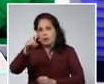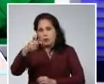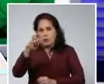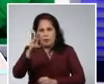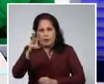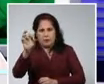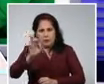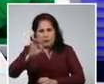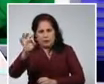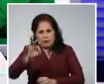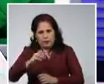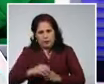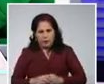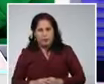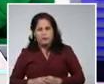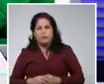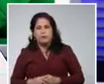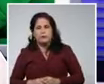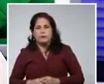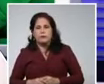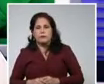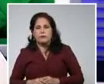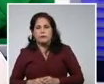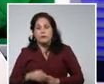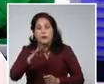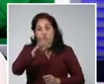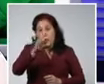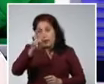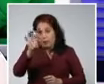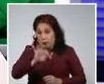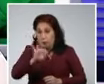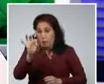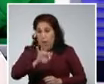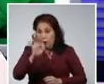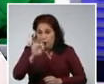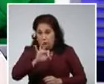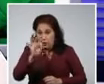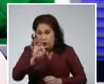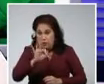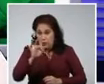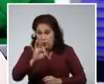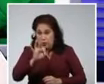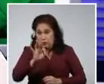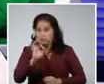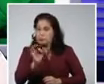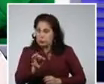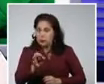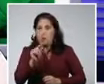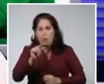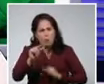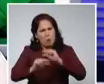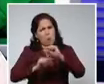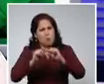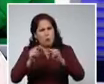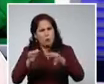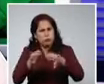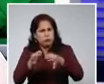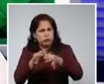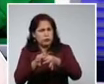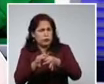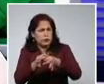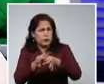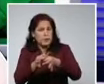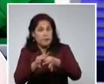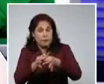51,3%. El 42%, este porciento ha ido disminuyendo,